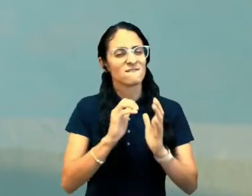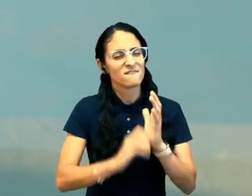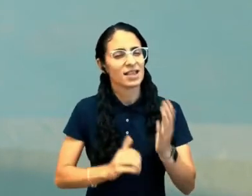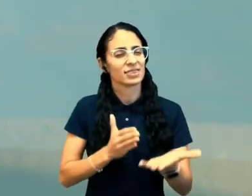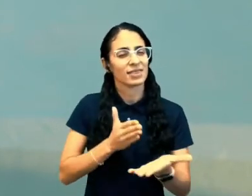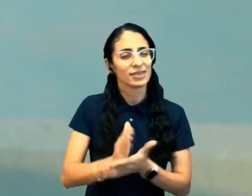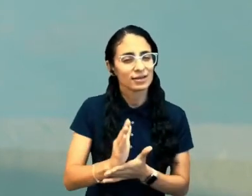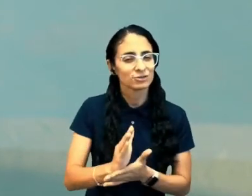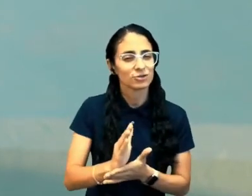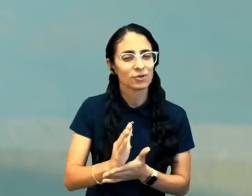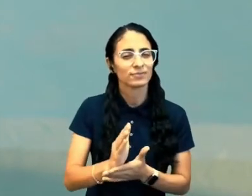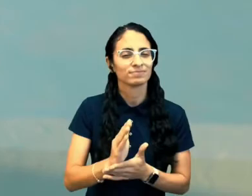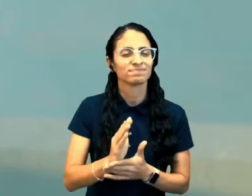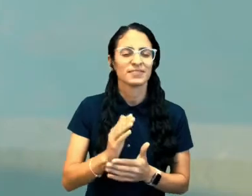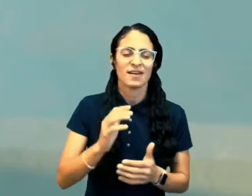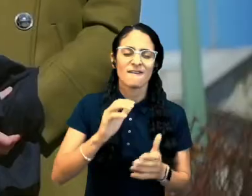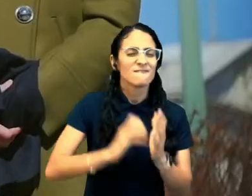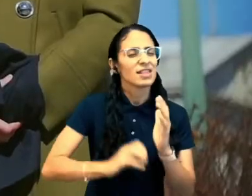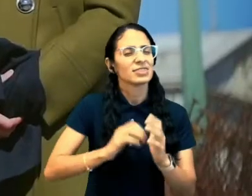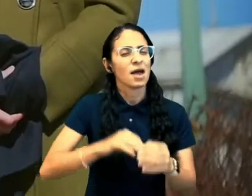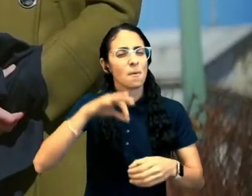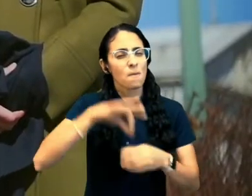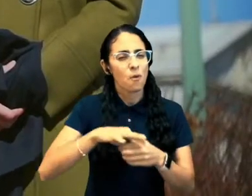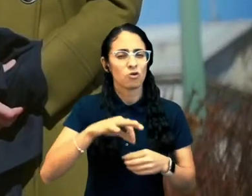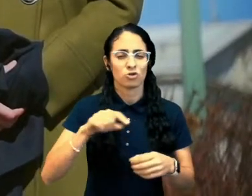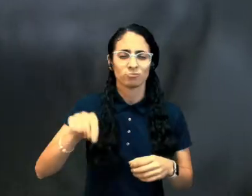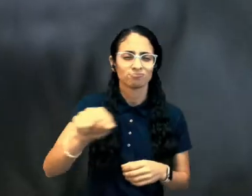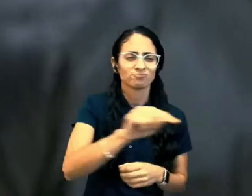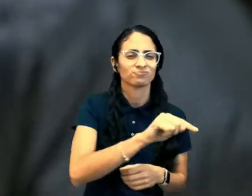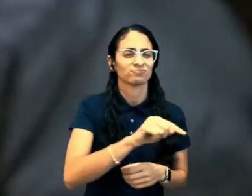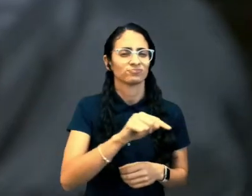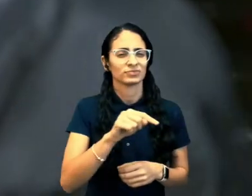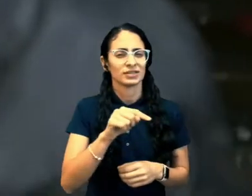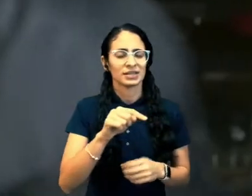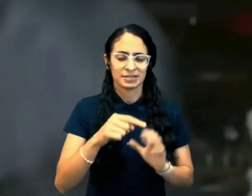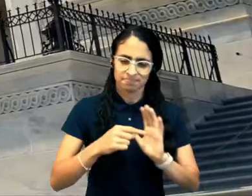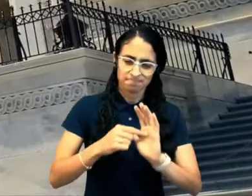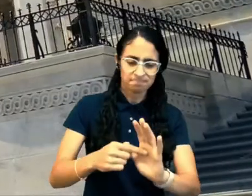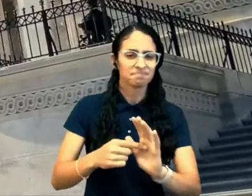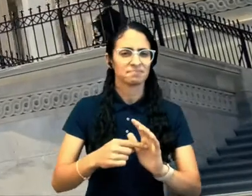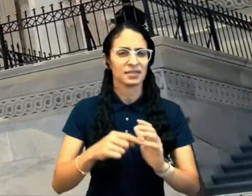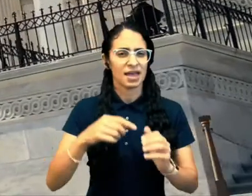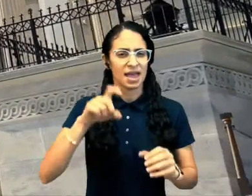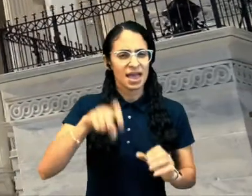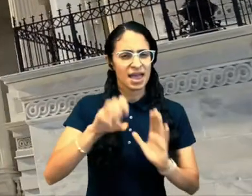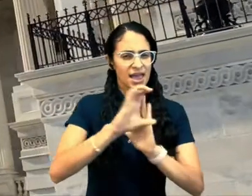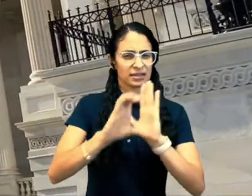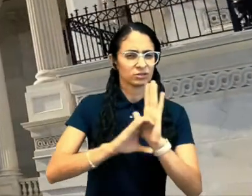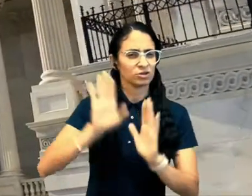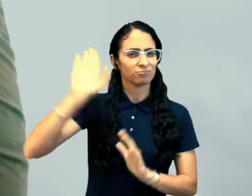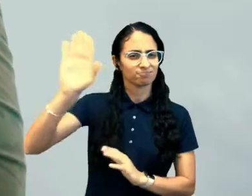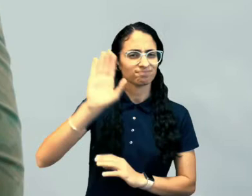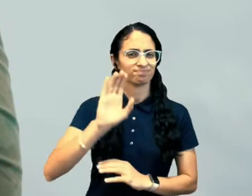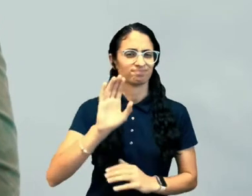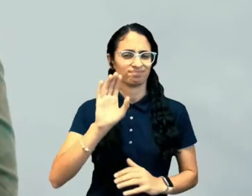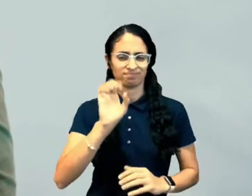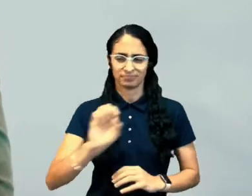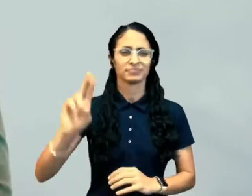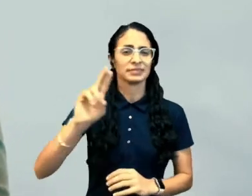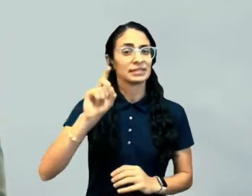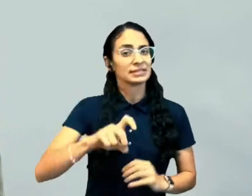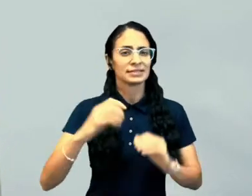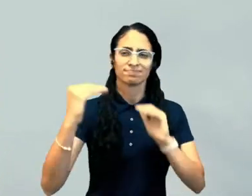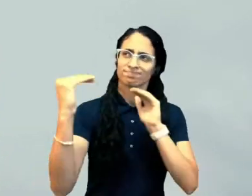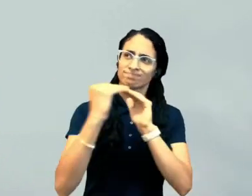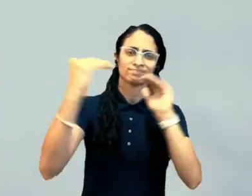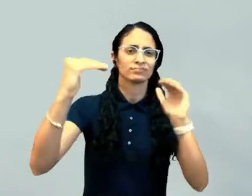de derechos, el derecho al voto por los líderes nacionales, el derecho a representación digna en el Congreso y el derecho a ser tratados